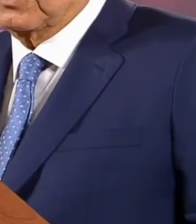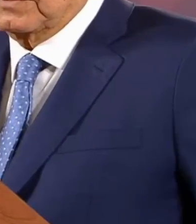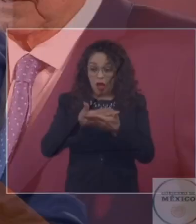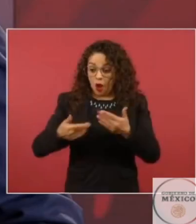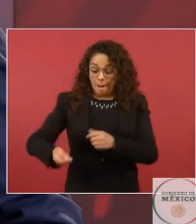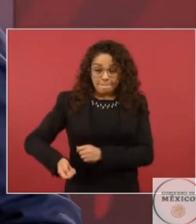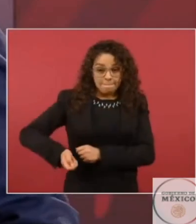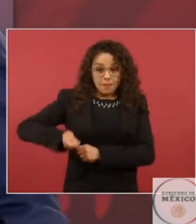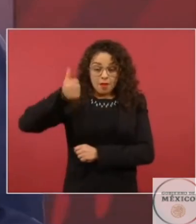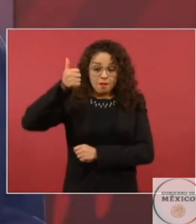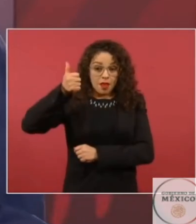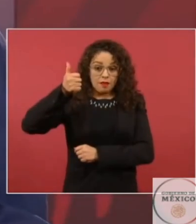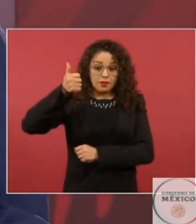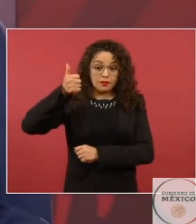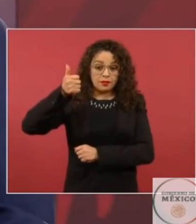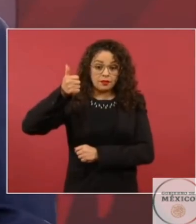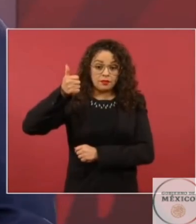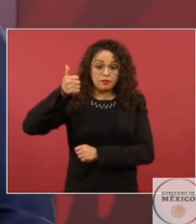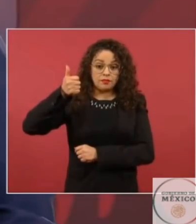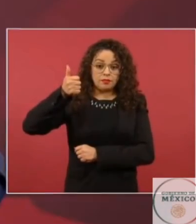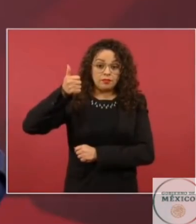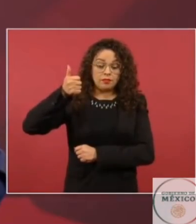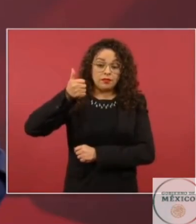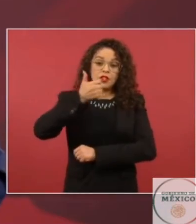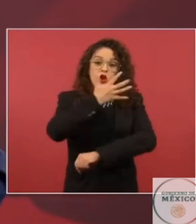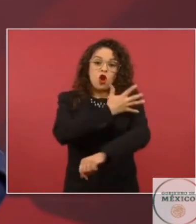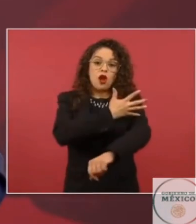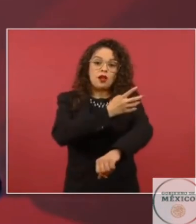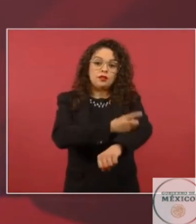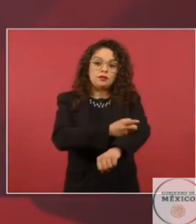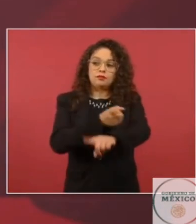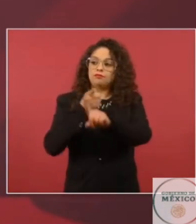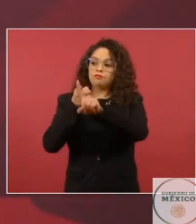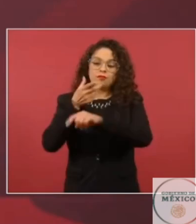por no decir en décadas, un gobernador honesto.